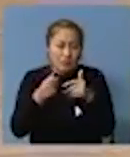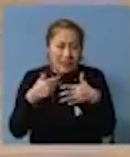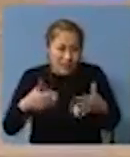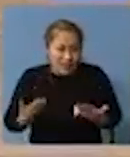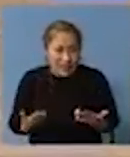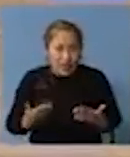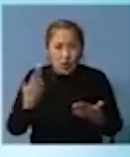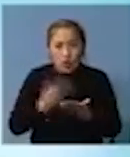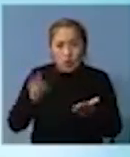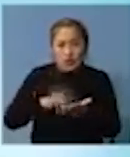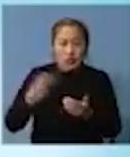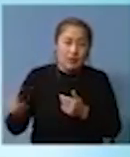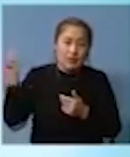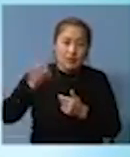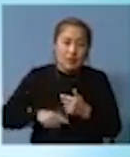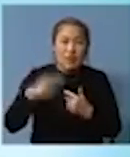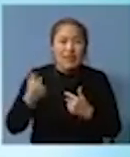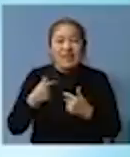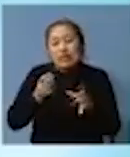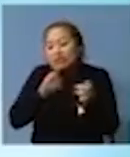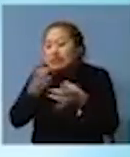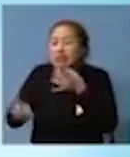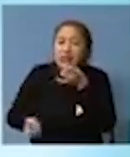sea, nuevamente volvemos a lo que tanto se